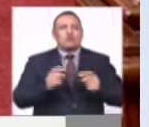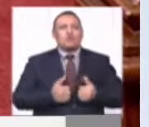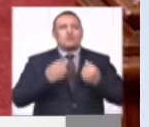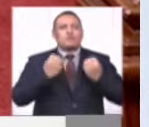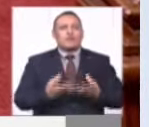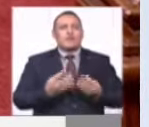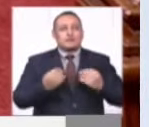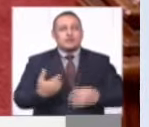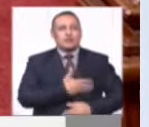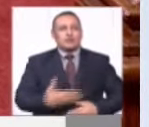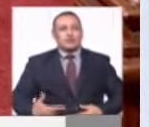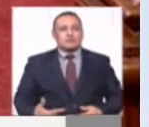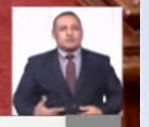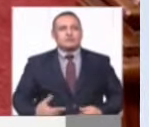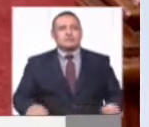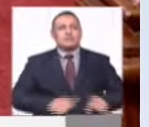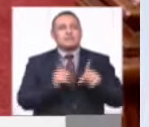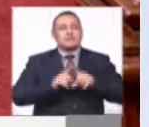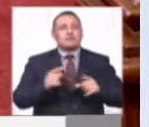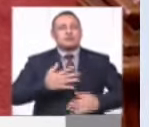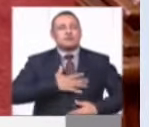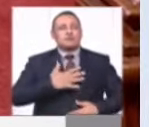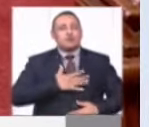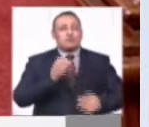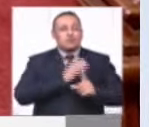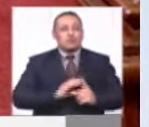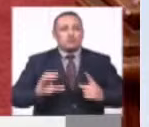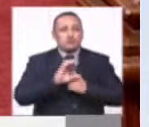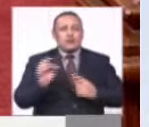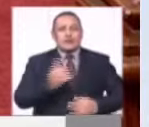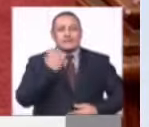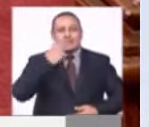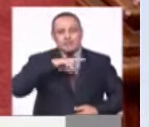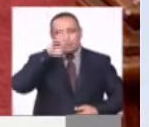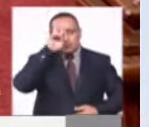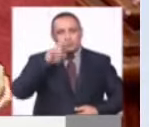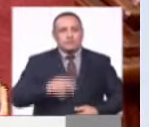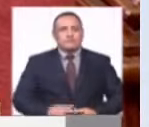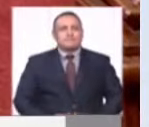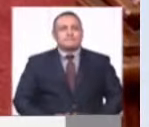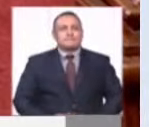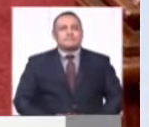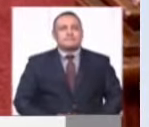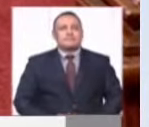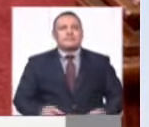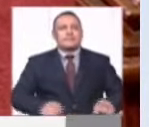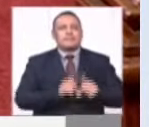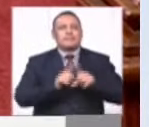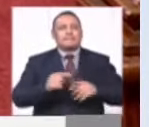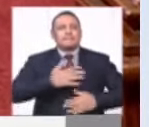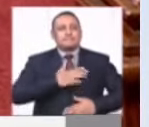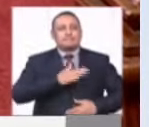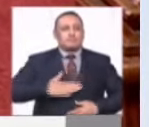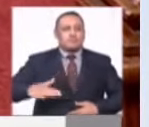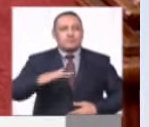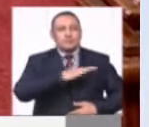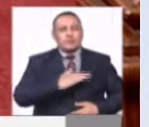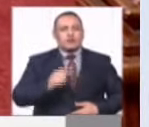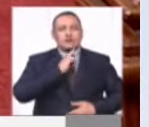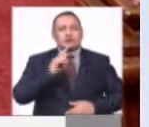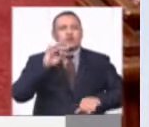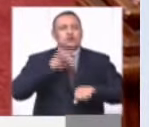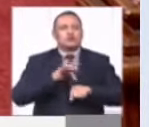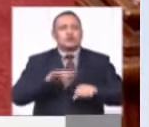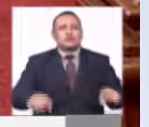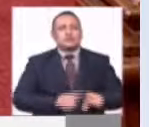bien público y patrimonio de la nación. Su dominio es